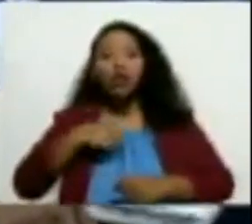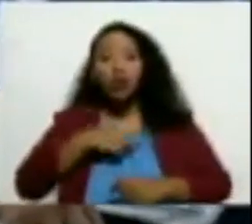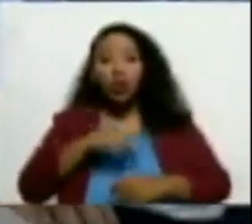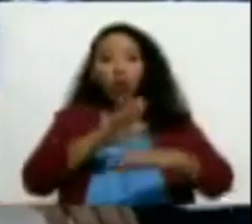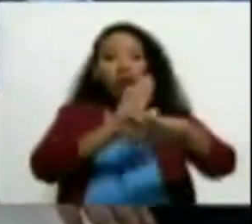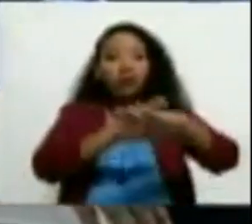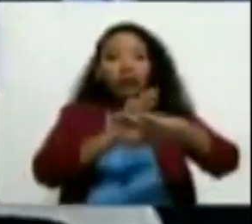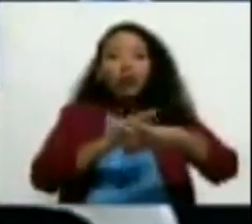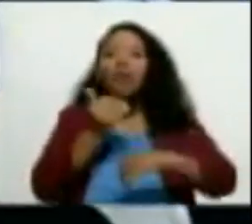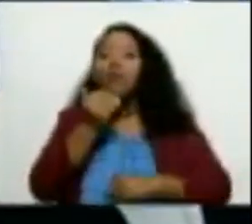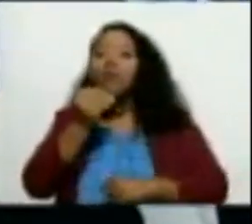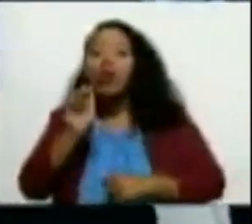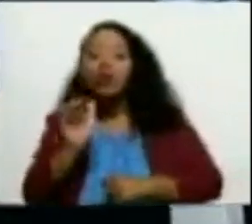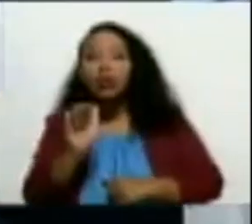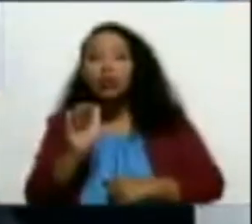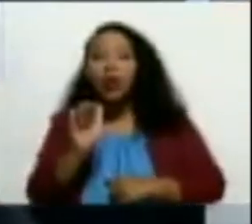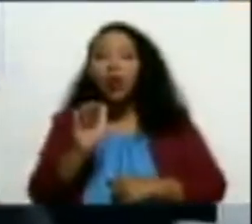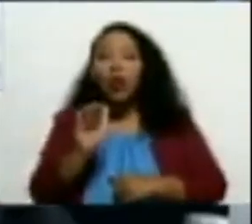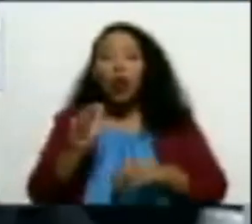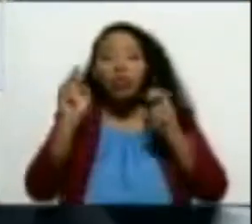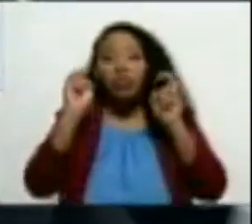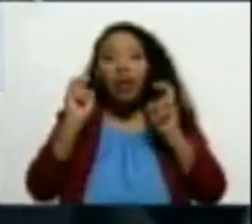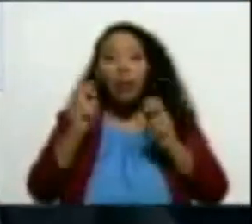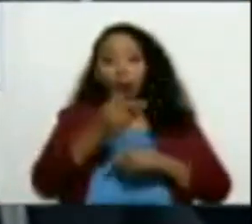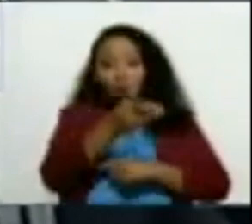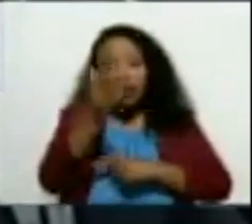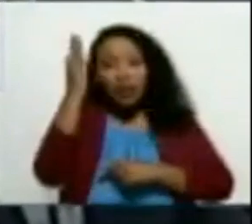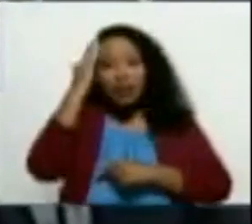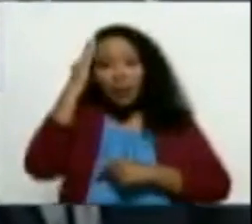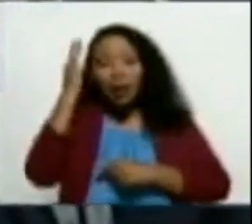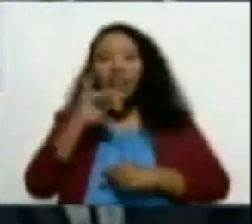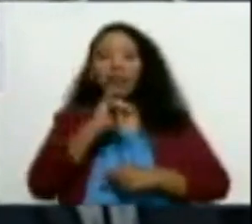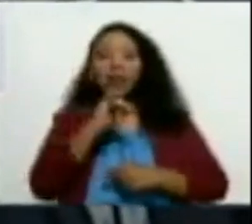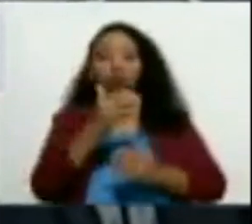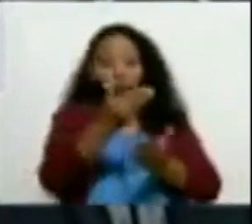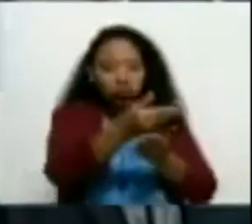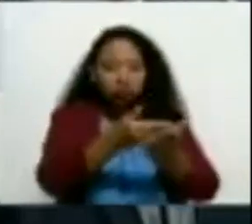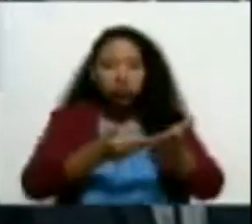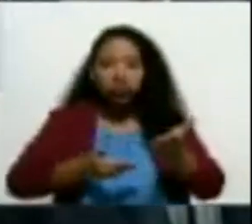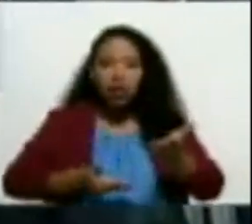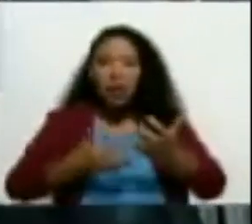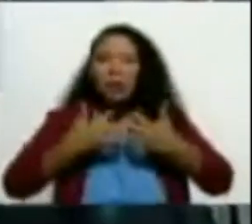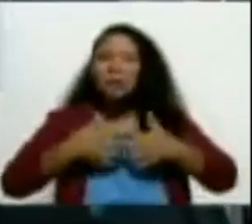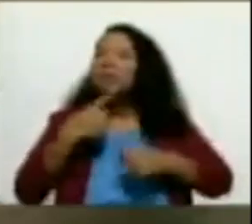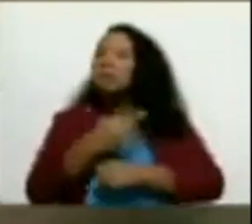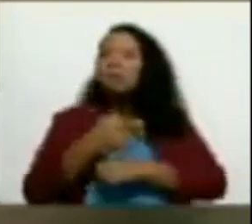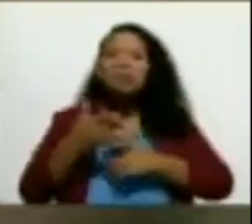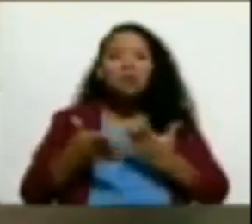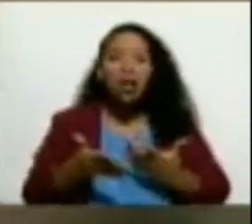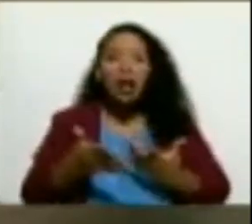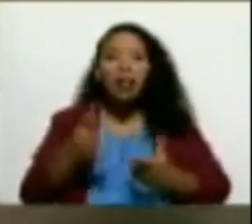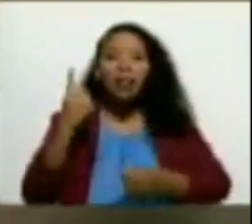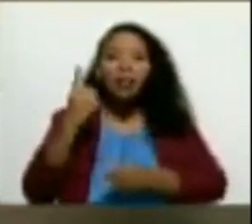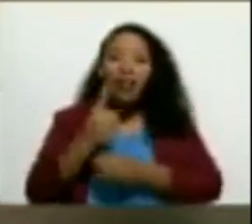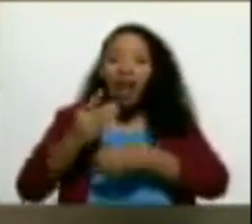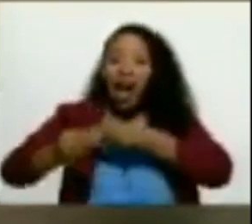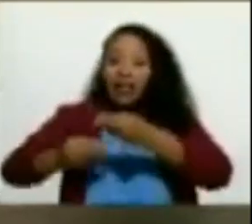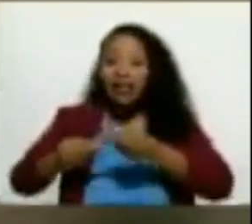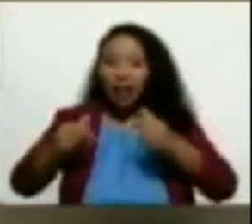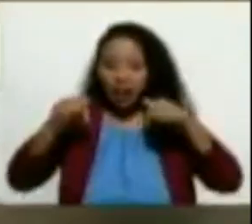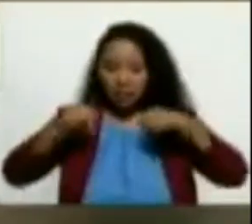sobre este tema, sobre el documento y el análisis que debe hacer el Poder Electoral